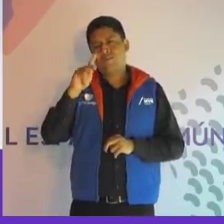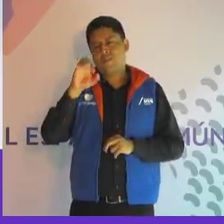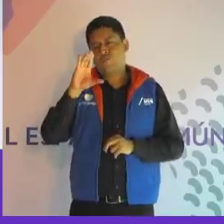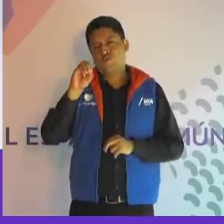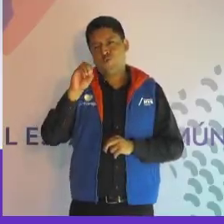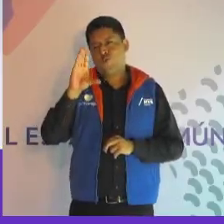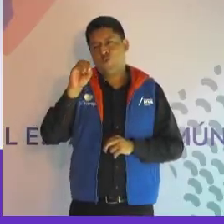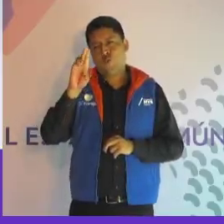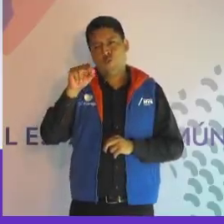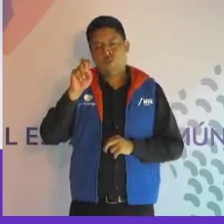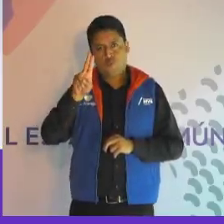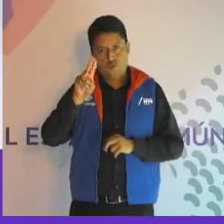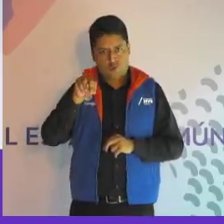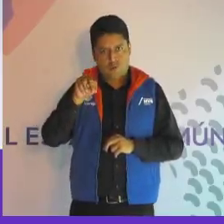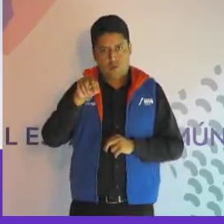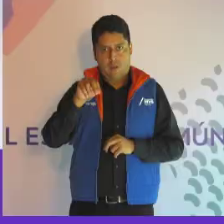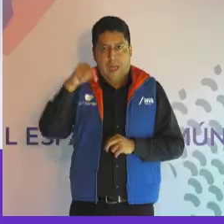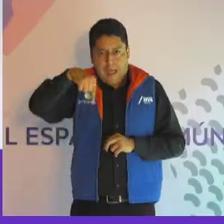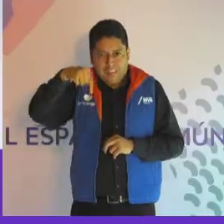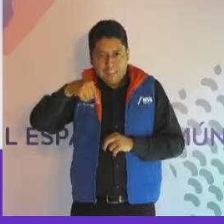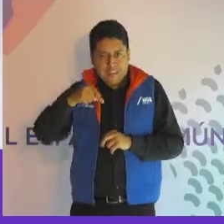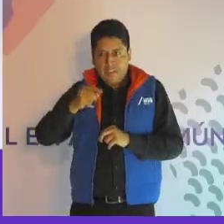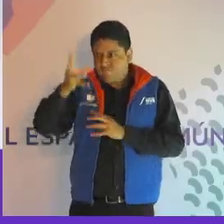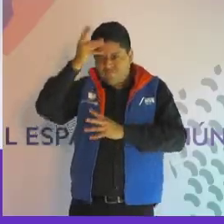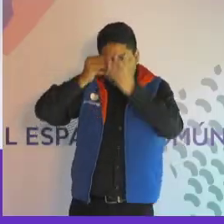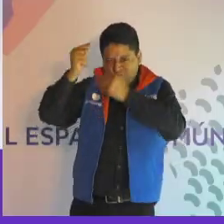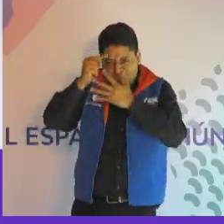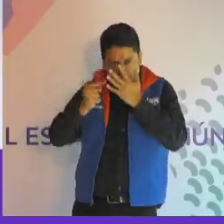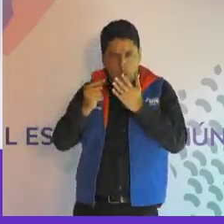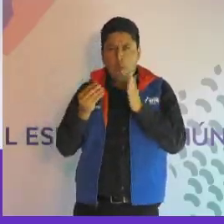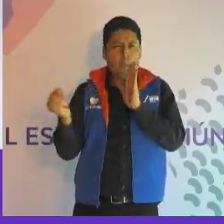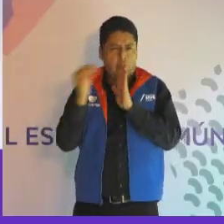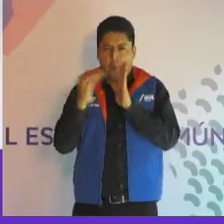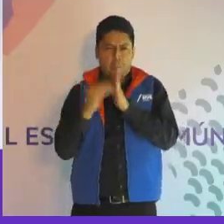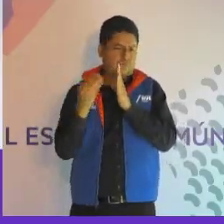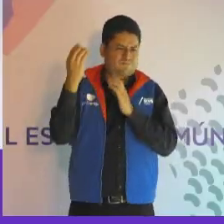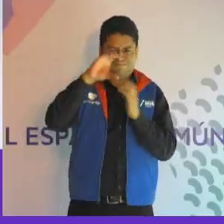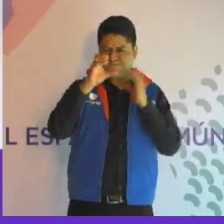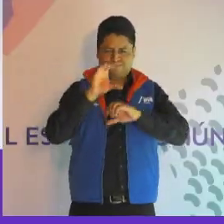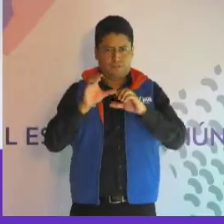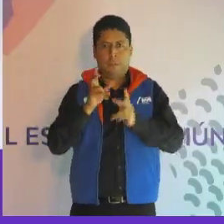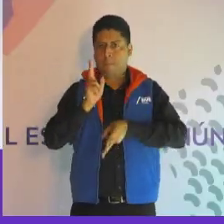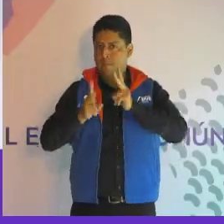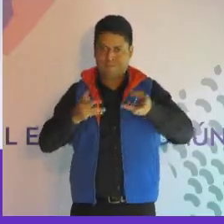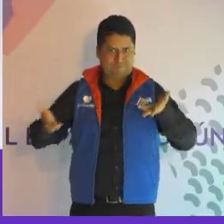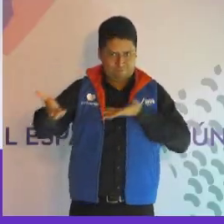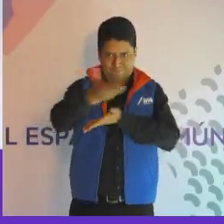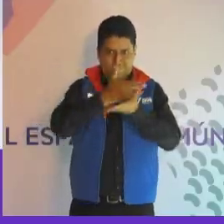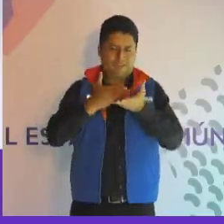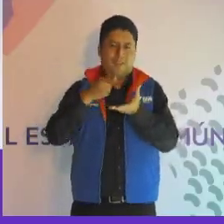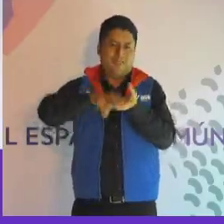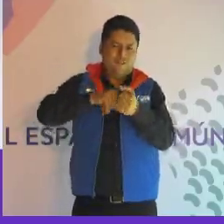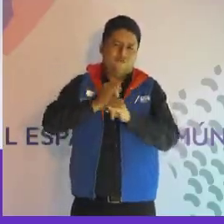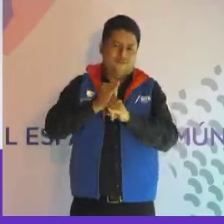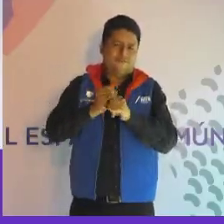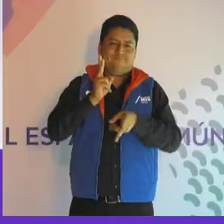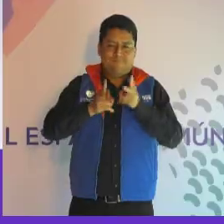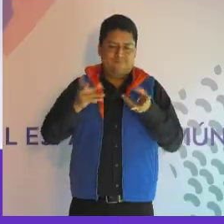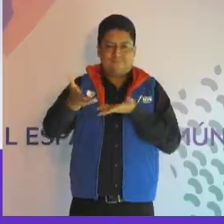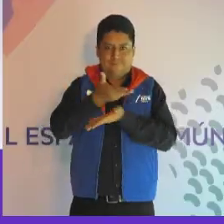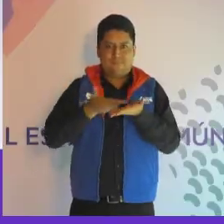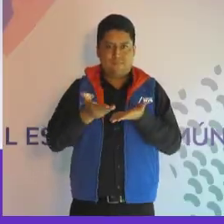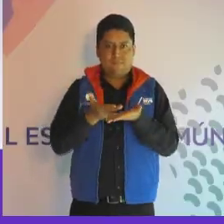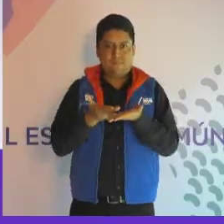viviendo, de lo que van rescatando, de los contenidos, y eso nos va a ir haciendo una conversación digital también. Así es, qué importante el tema